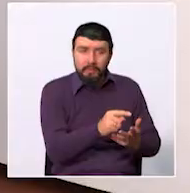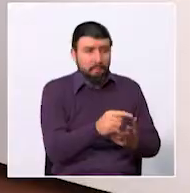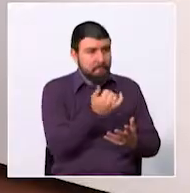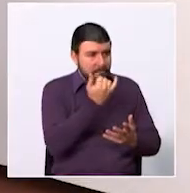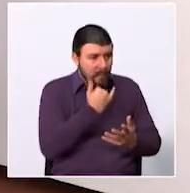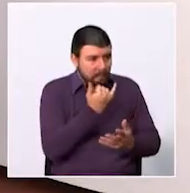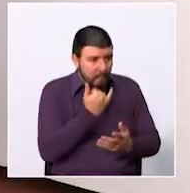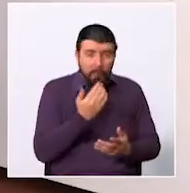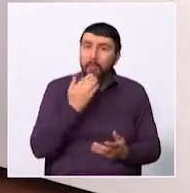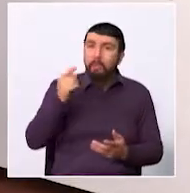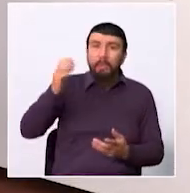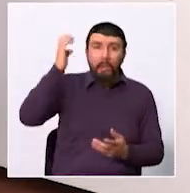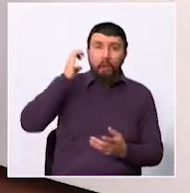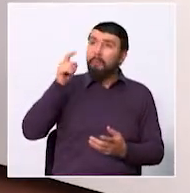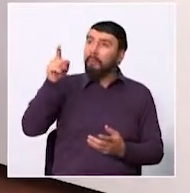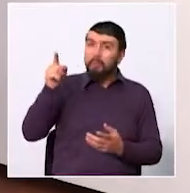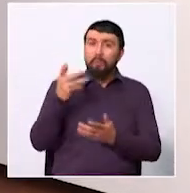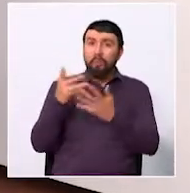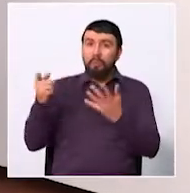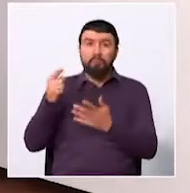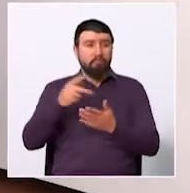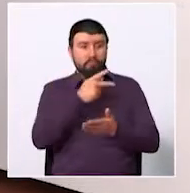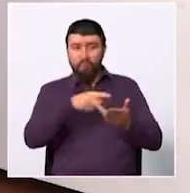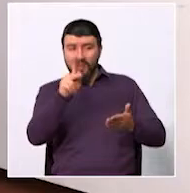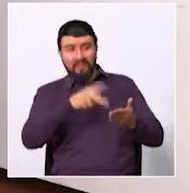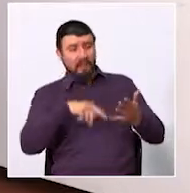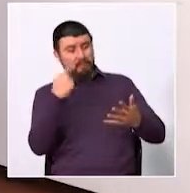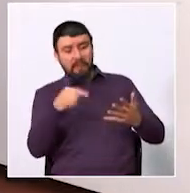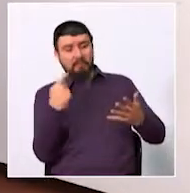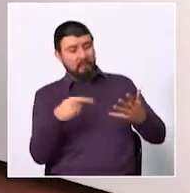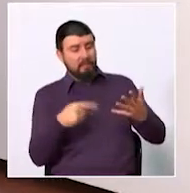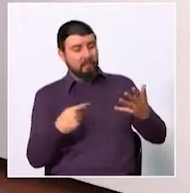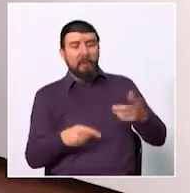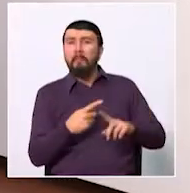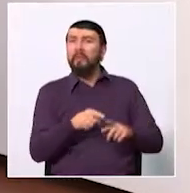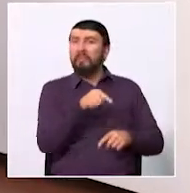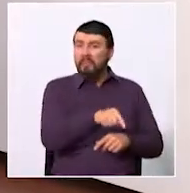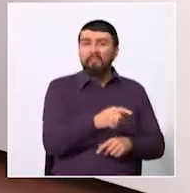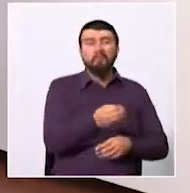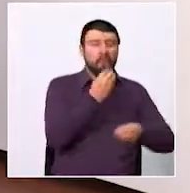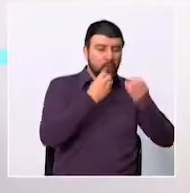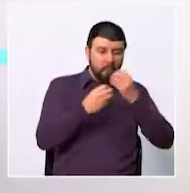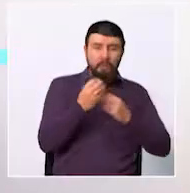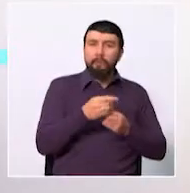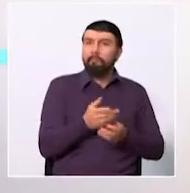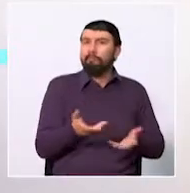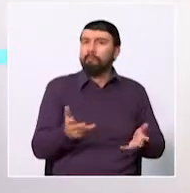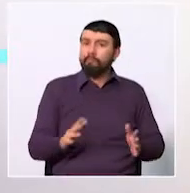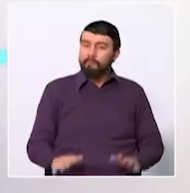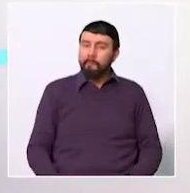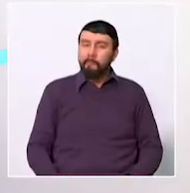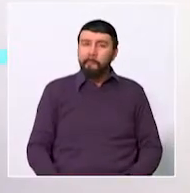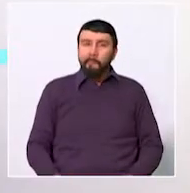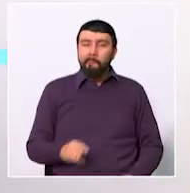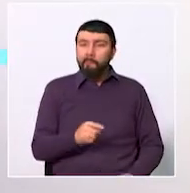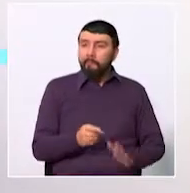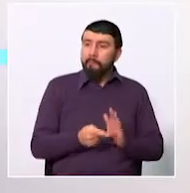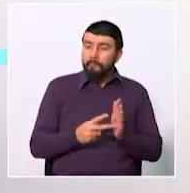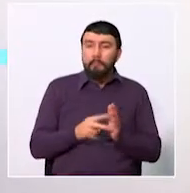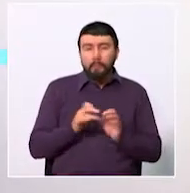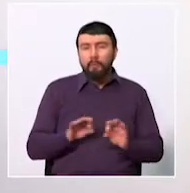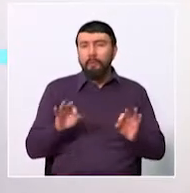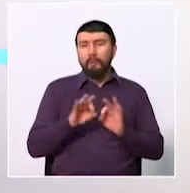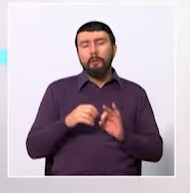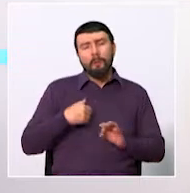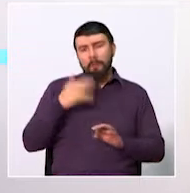están prohibidos total total en terribles porque los alimentos total entonces es muy importante disculpen que yo a